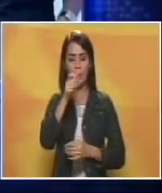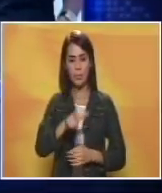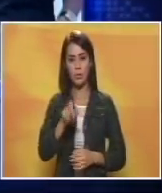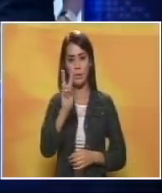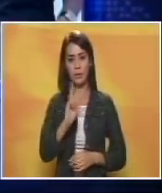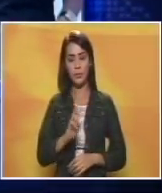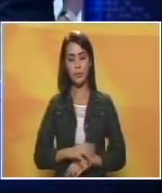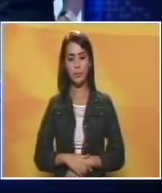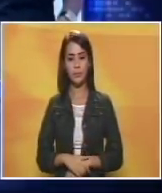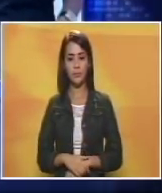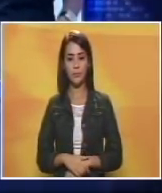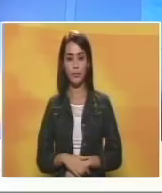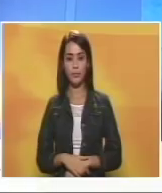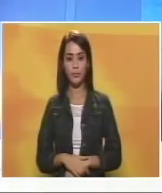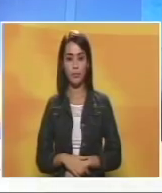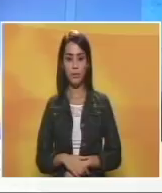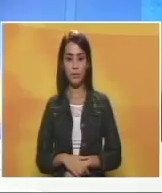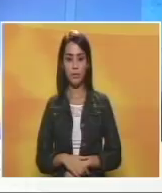venezolanos.